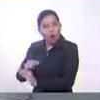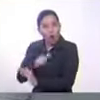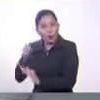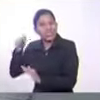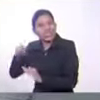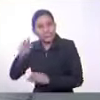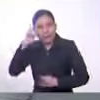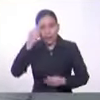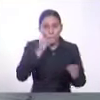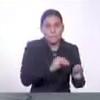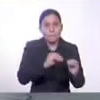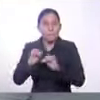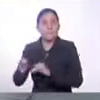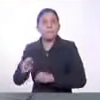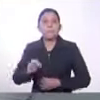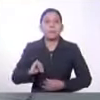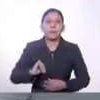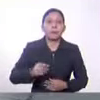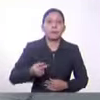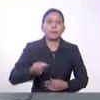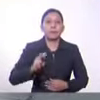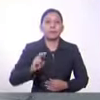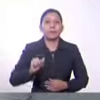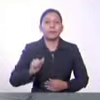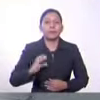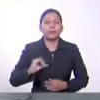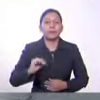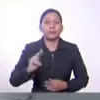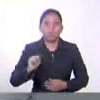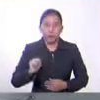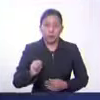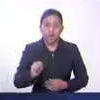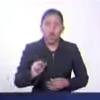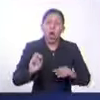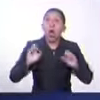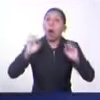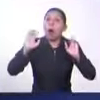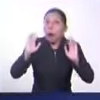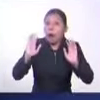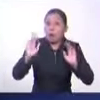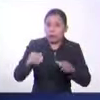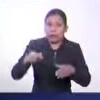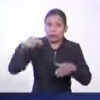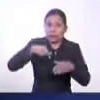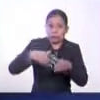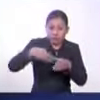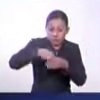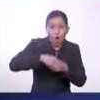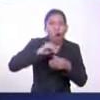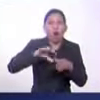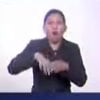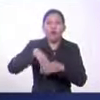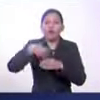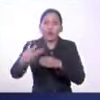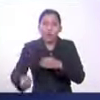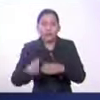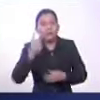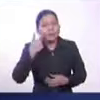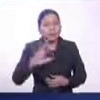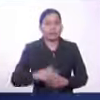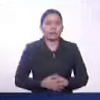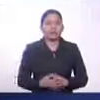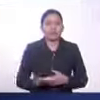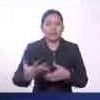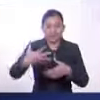sitio. Los movimientos migratorios pueden ser internos o externos. Fíjate que cuando nos referimos a lo